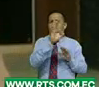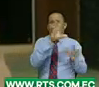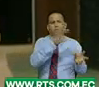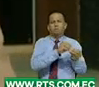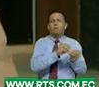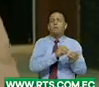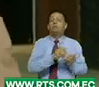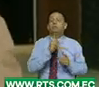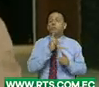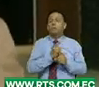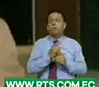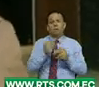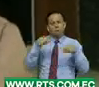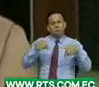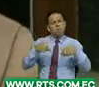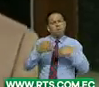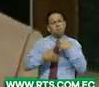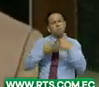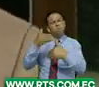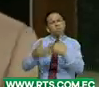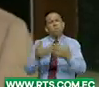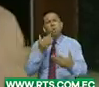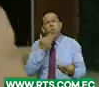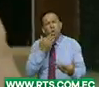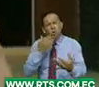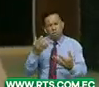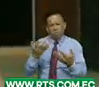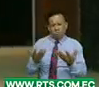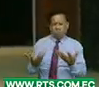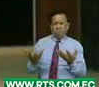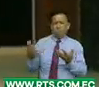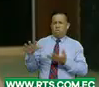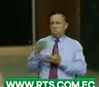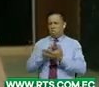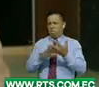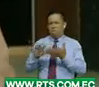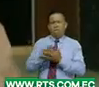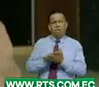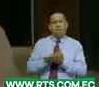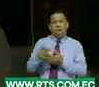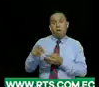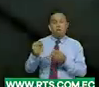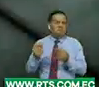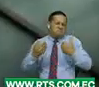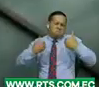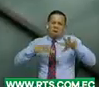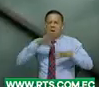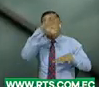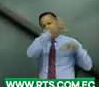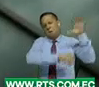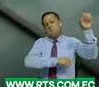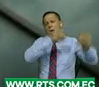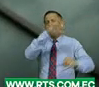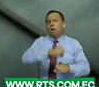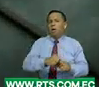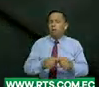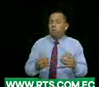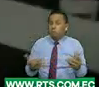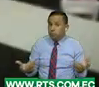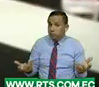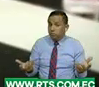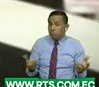no no no demuestra la realidad procesal regatista ha tratado de pescar a río revuelto la audiencia empezó a las 10 de la mañana